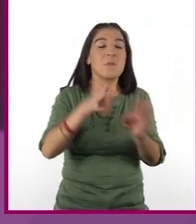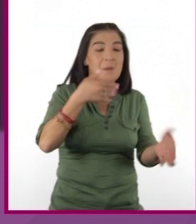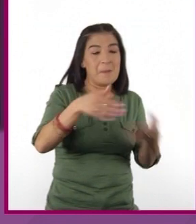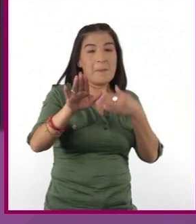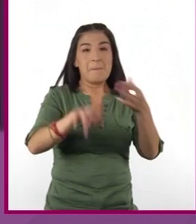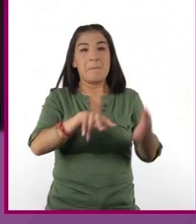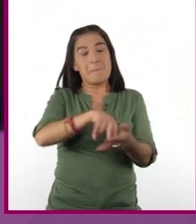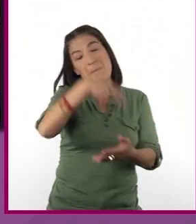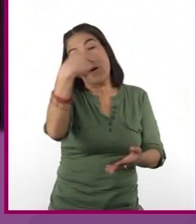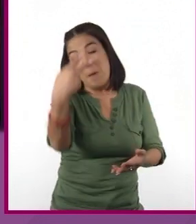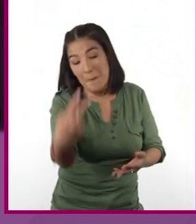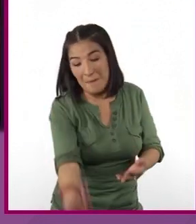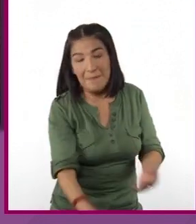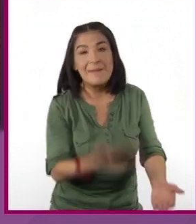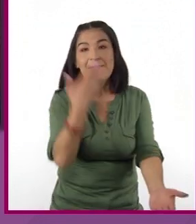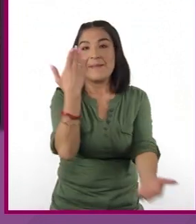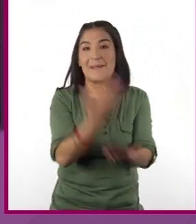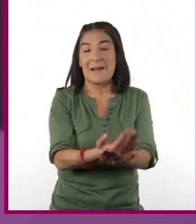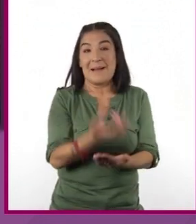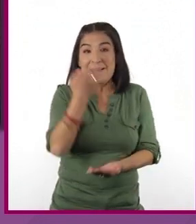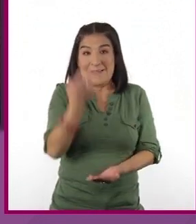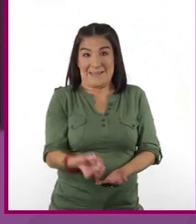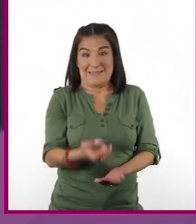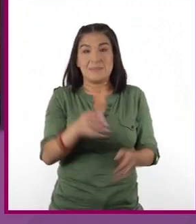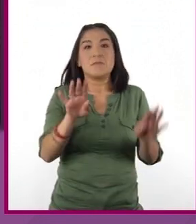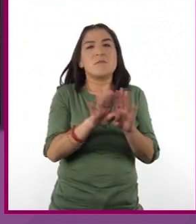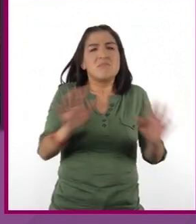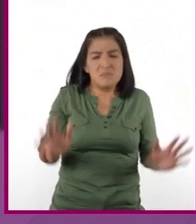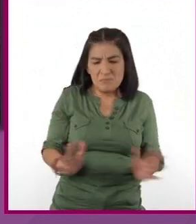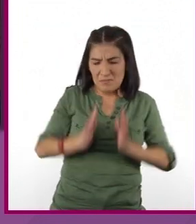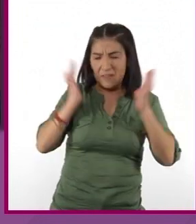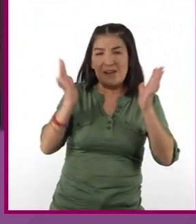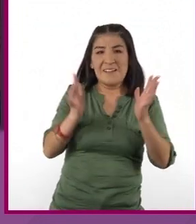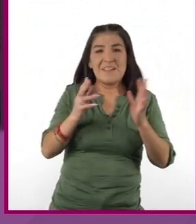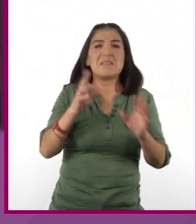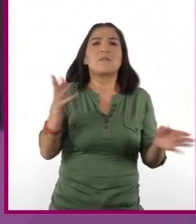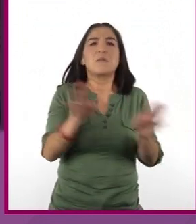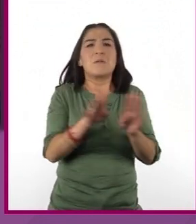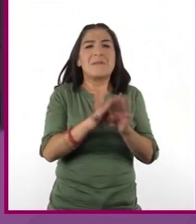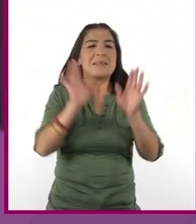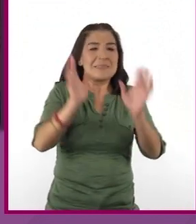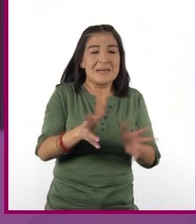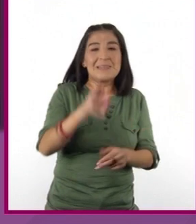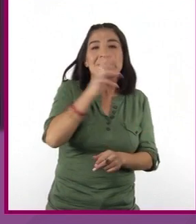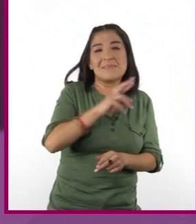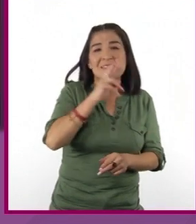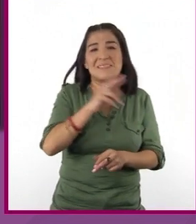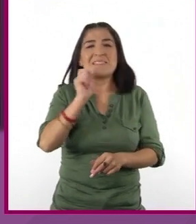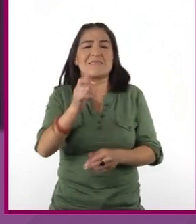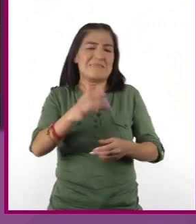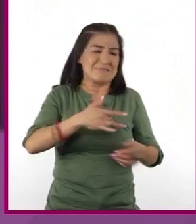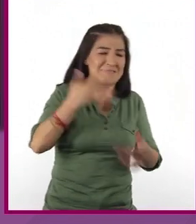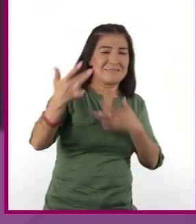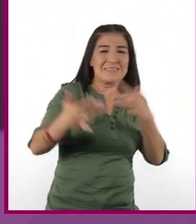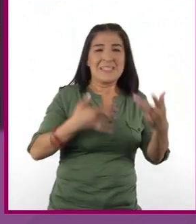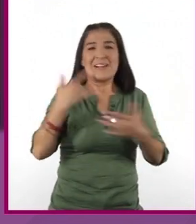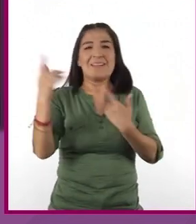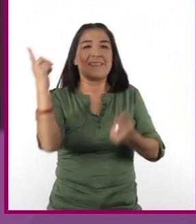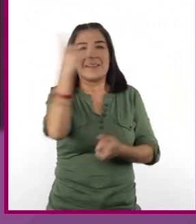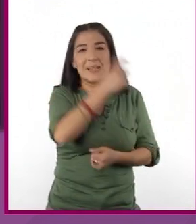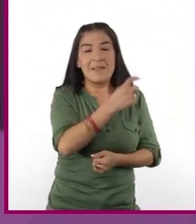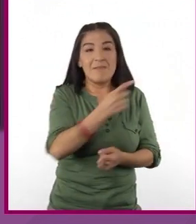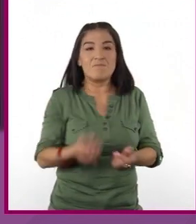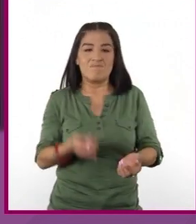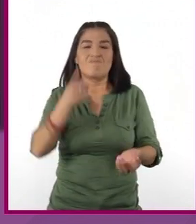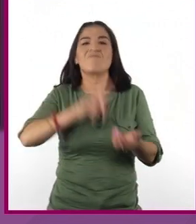evitado caer en el pozo, y bien sabía que la sorpresa, la brusca precipitación en los tormentos constituían una